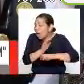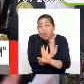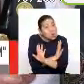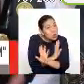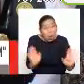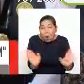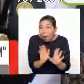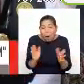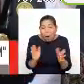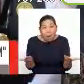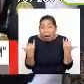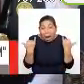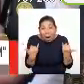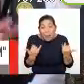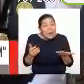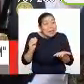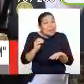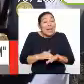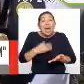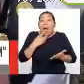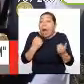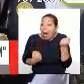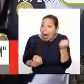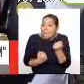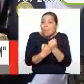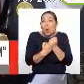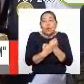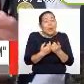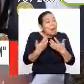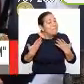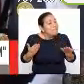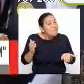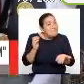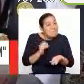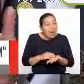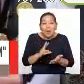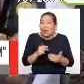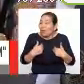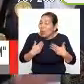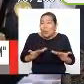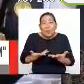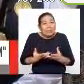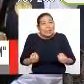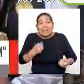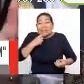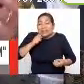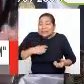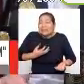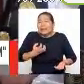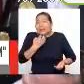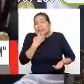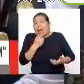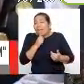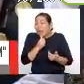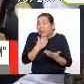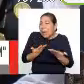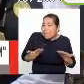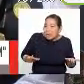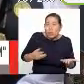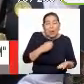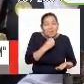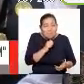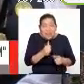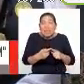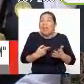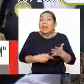son los resultados, justamente. Ellos tienen el apoyo pese a que no tienen las herramientas necesarias como realmente necesitan.